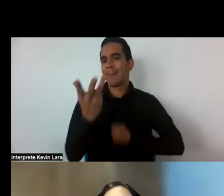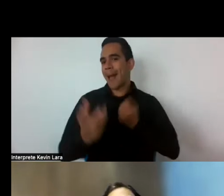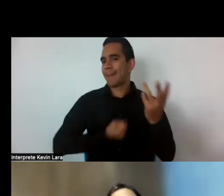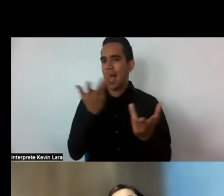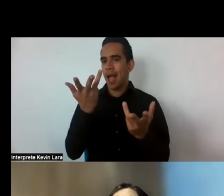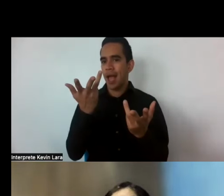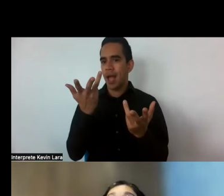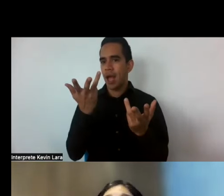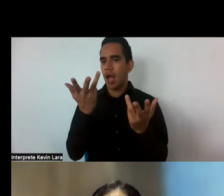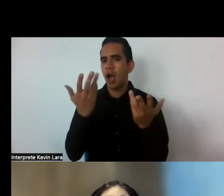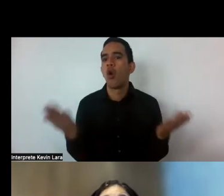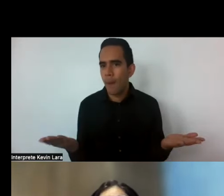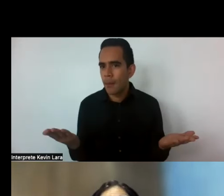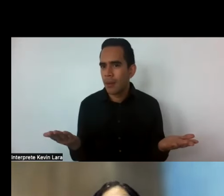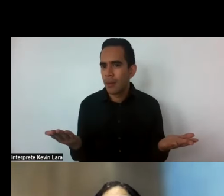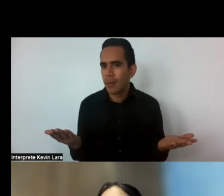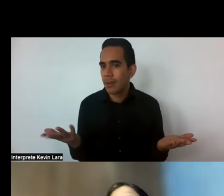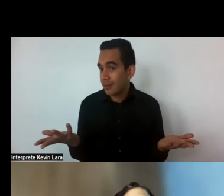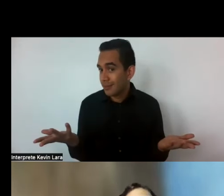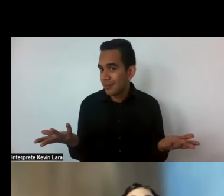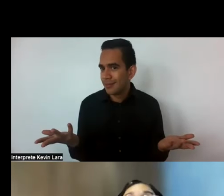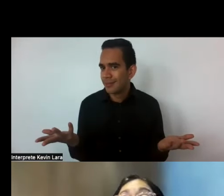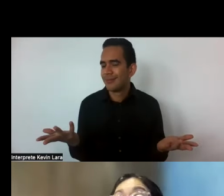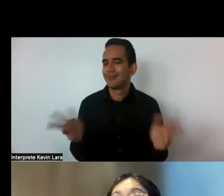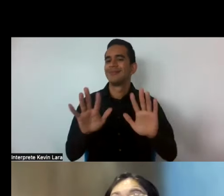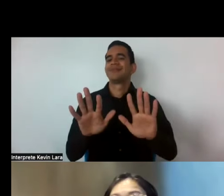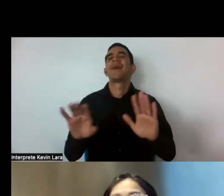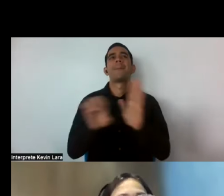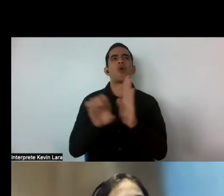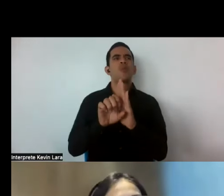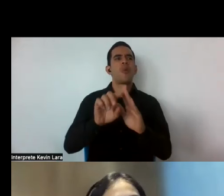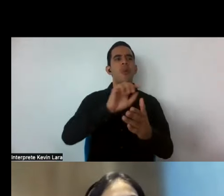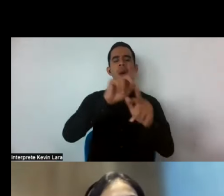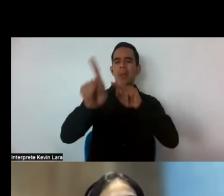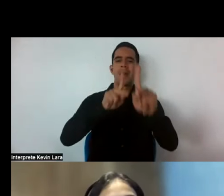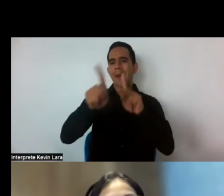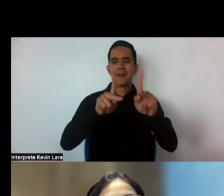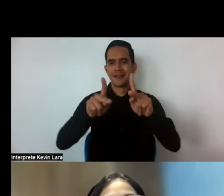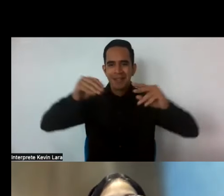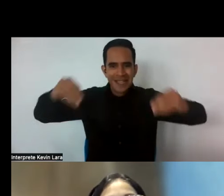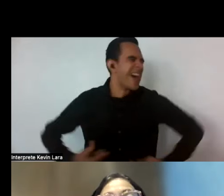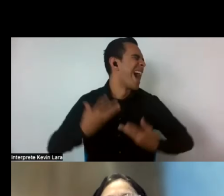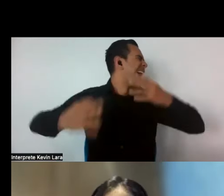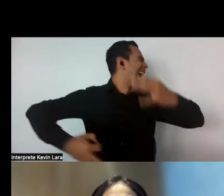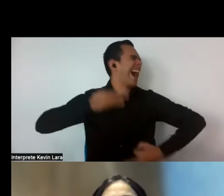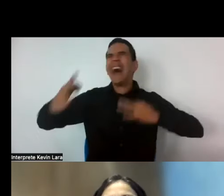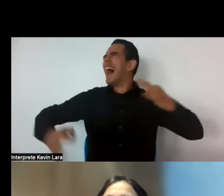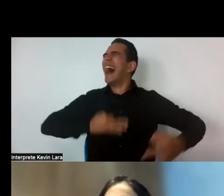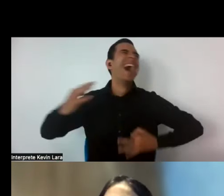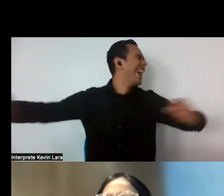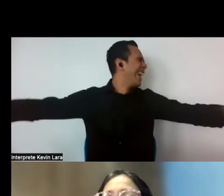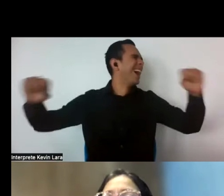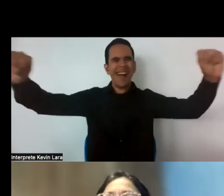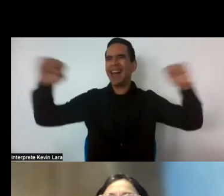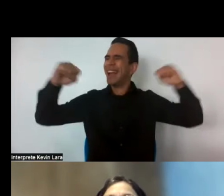cuenta que muchas veces hay personas que les pasa que cuando están muy alegres lloran? ¿Han visto esos